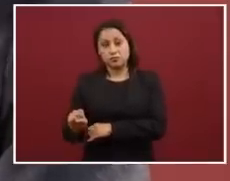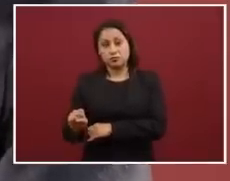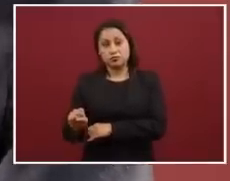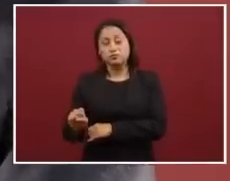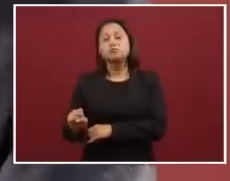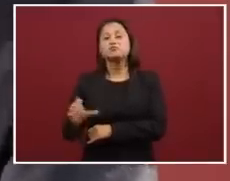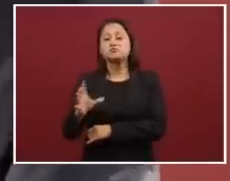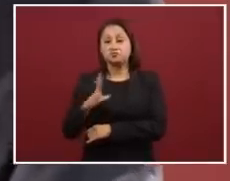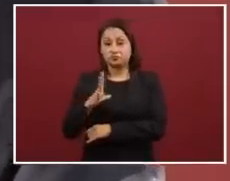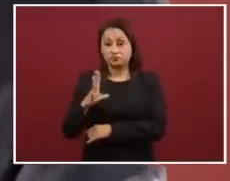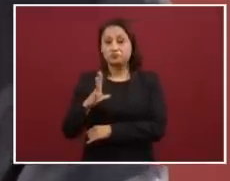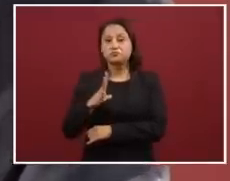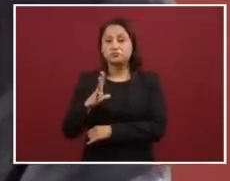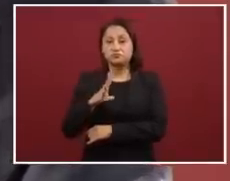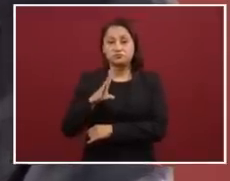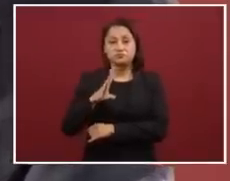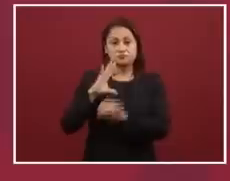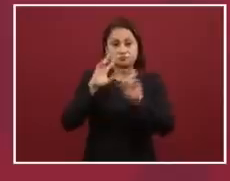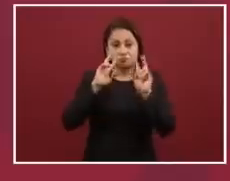El sur